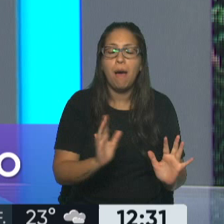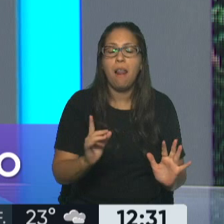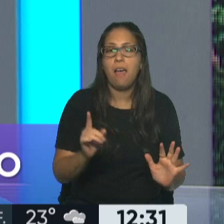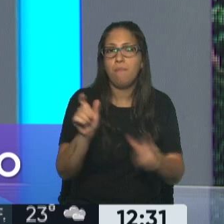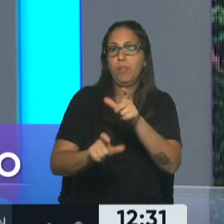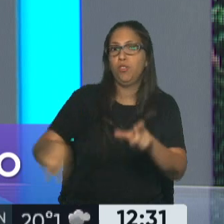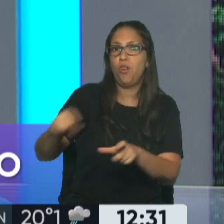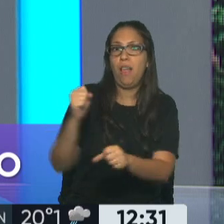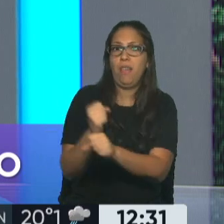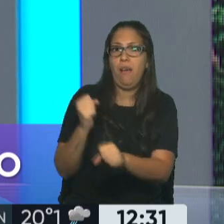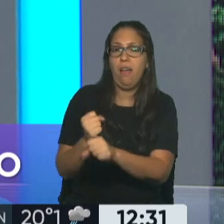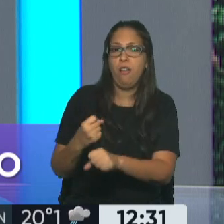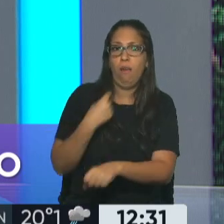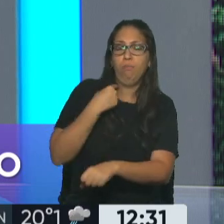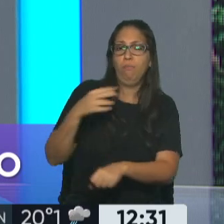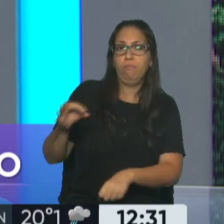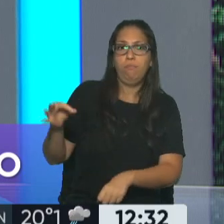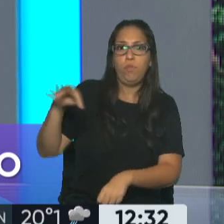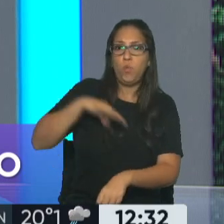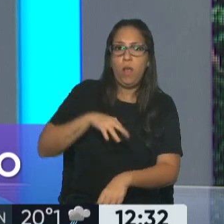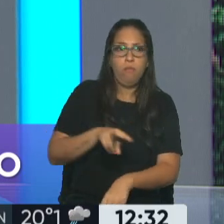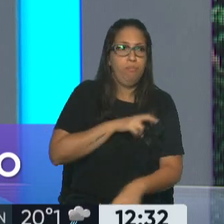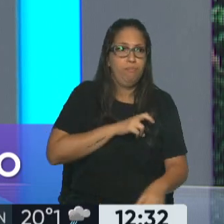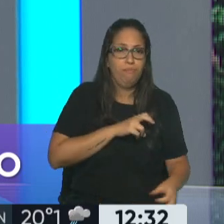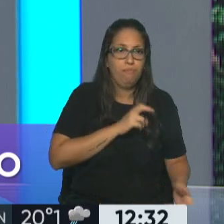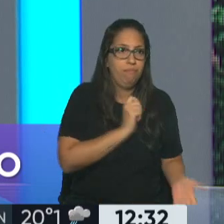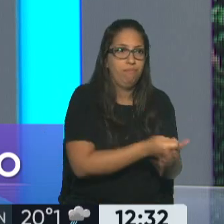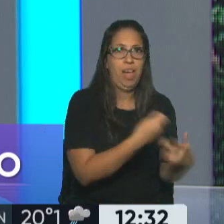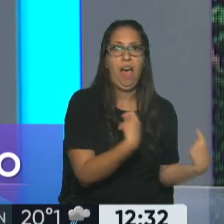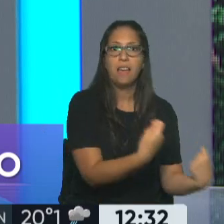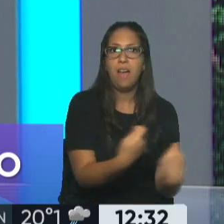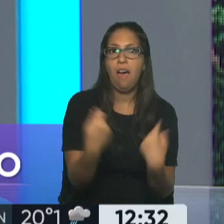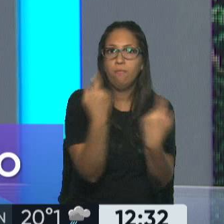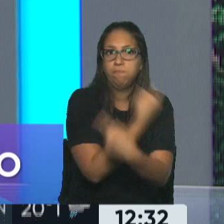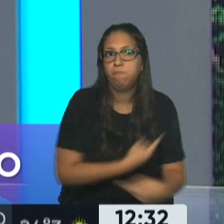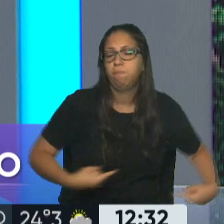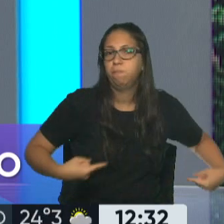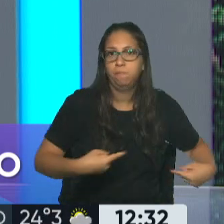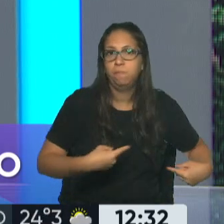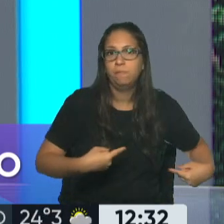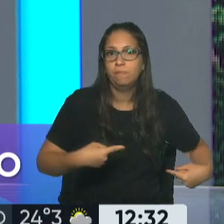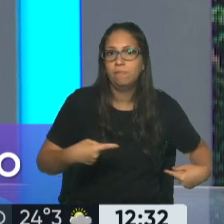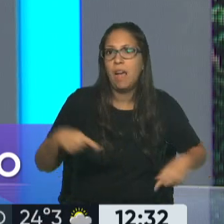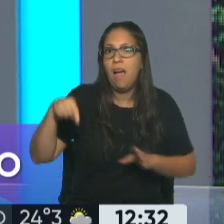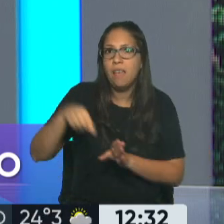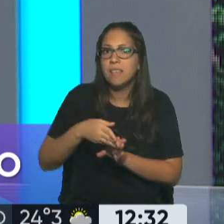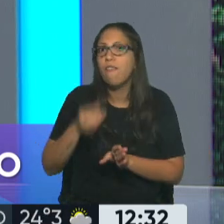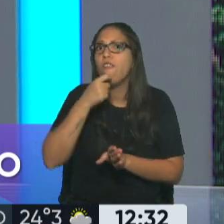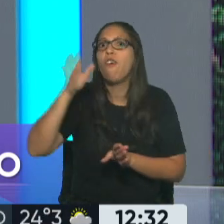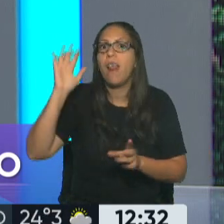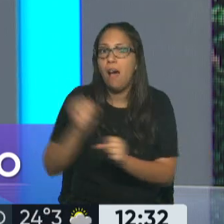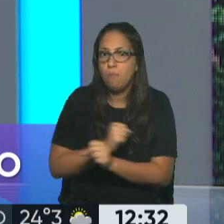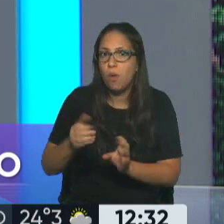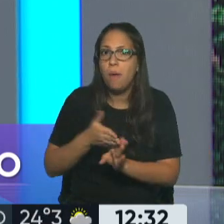de los trabajadores que ya usaron ese dinero. Claro. Bueno, ¿sí? por eso. El tema es que usaron ese dinero. Sería bueno que esto